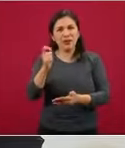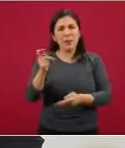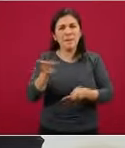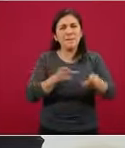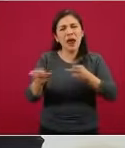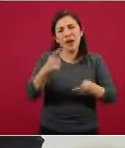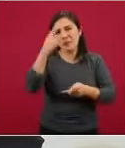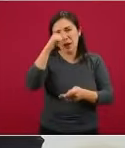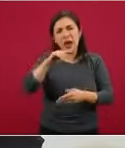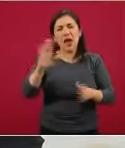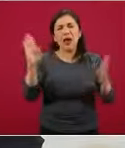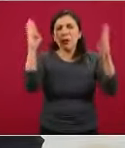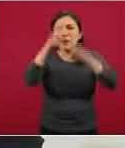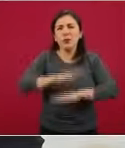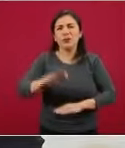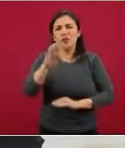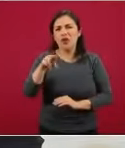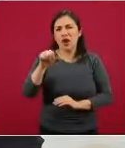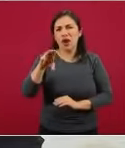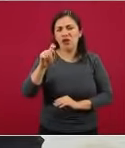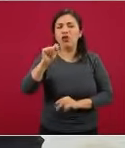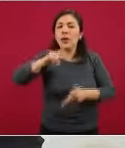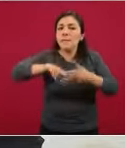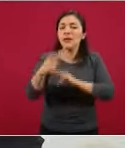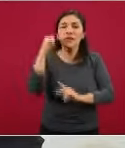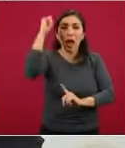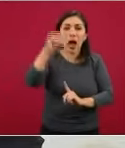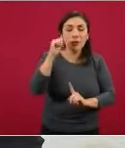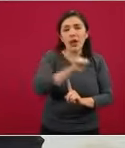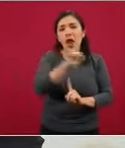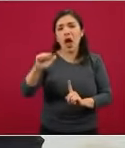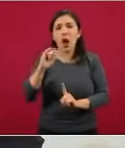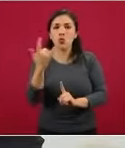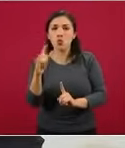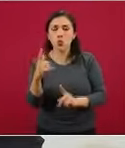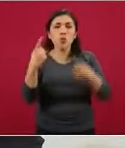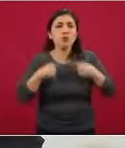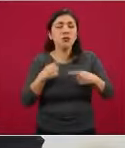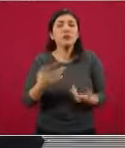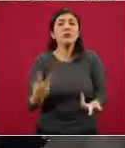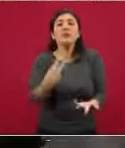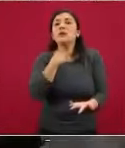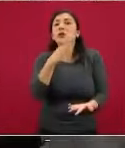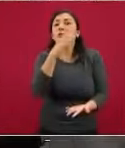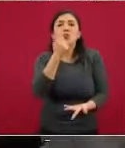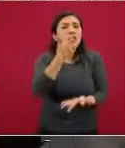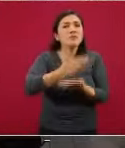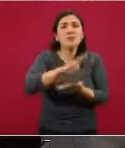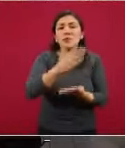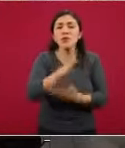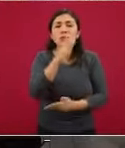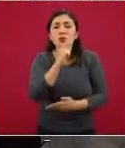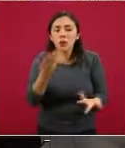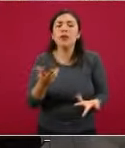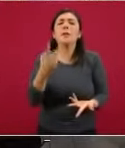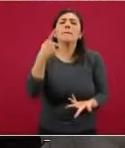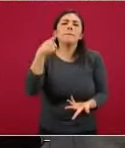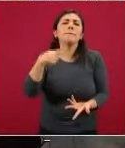de alivio Fonacot, que estuvo vigente de abril a julio para la gente que no pudiera pagar, transferir los saldos,